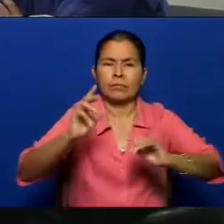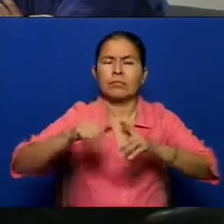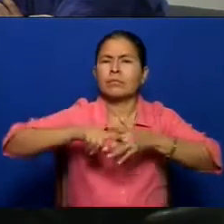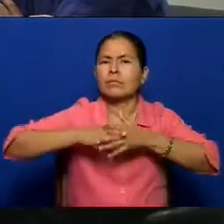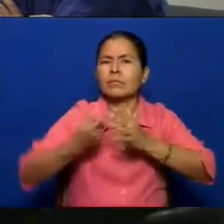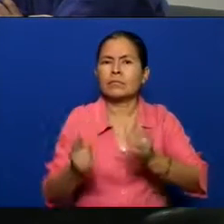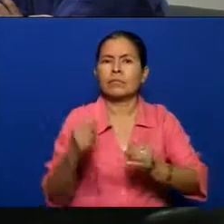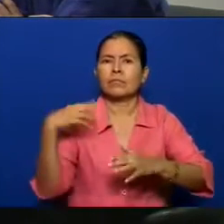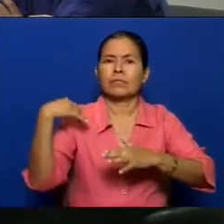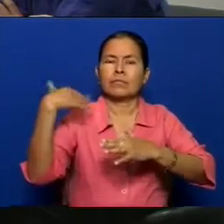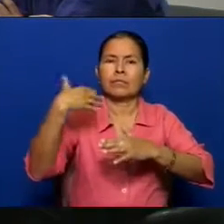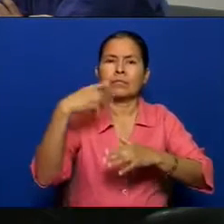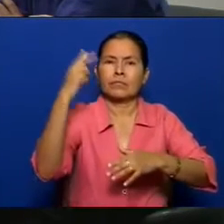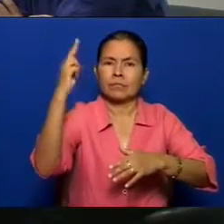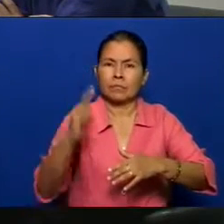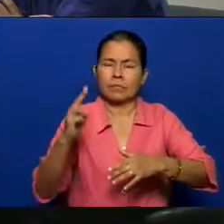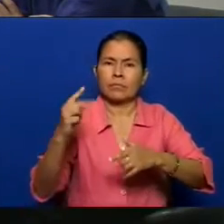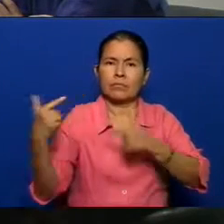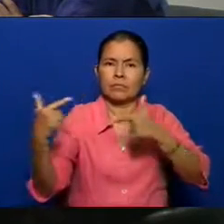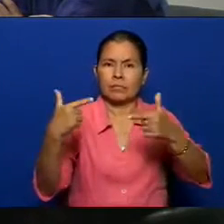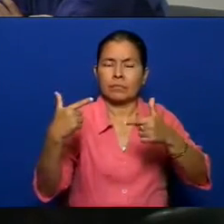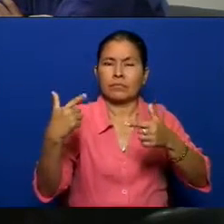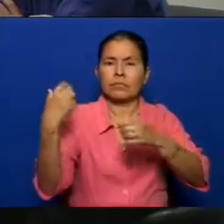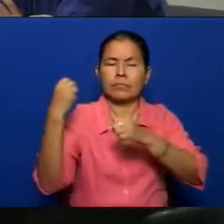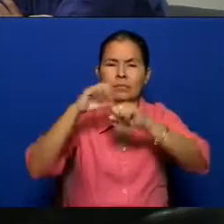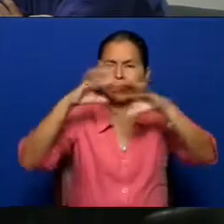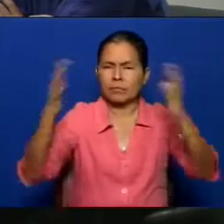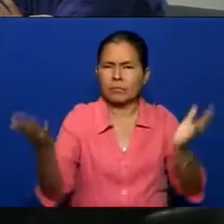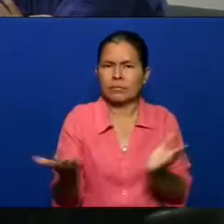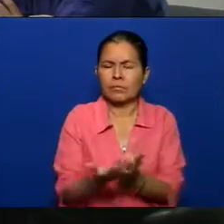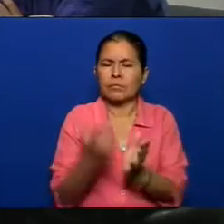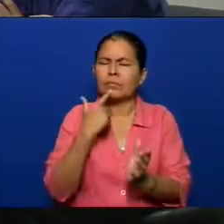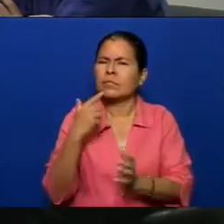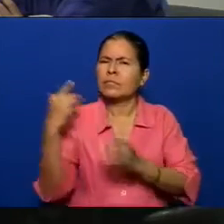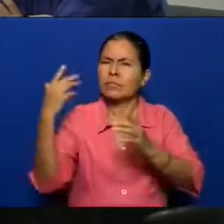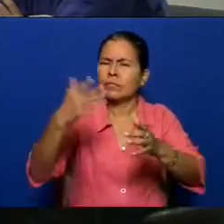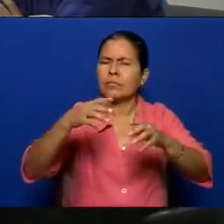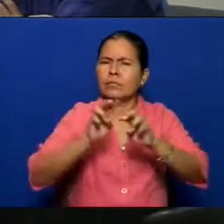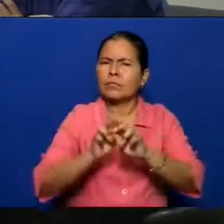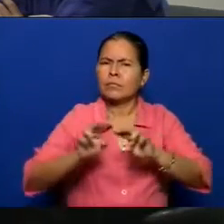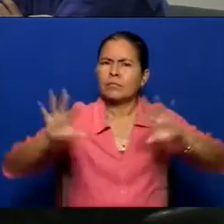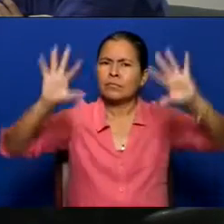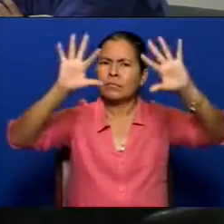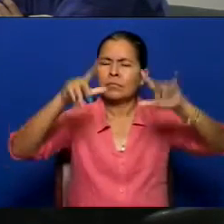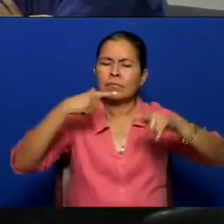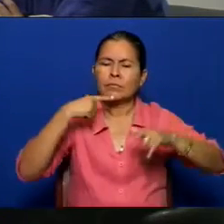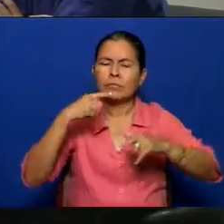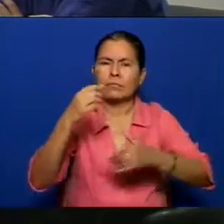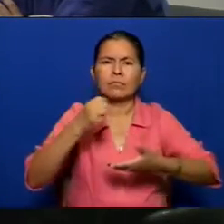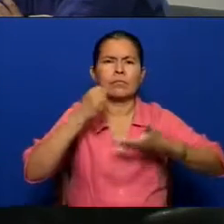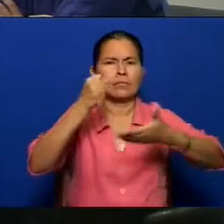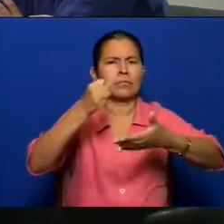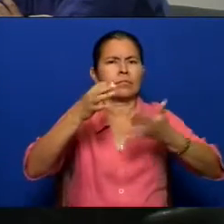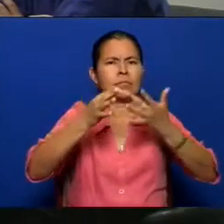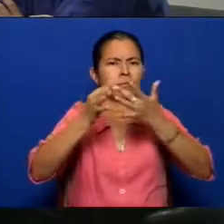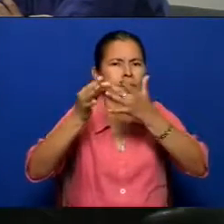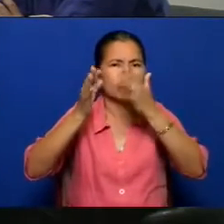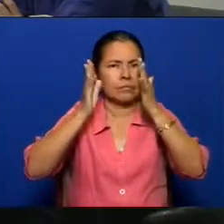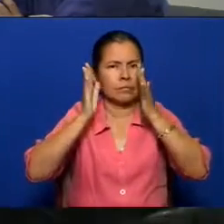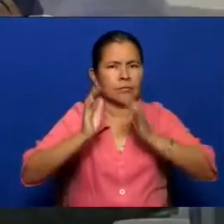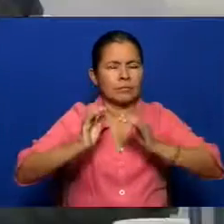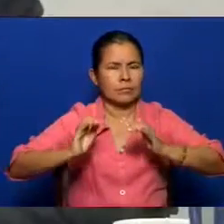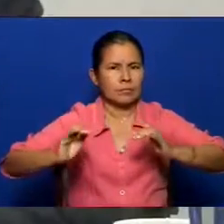Mundial. Creado por la Asamblea General como un Fondo Internacional de Emergencias para la Niñez. Ese era originalmente nuestro